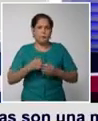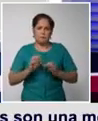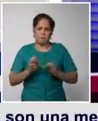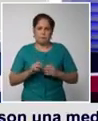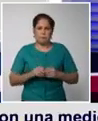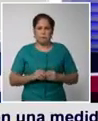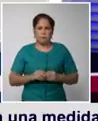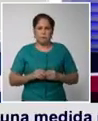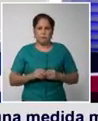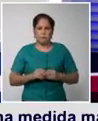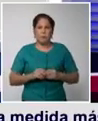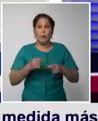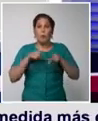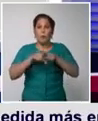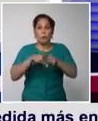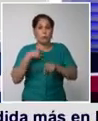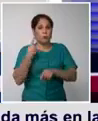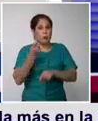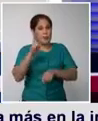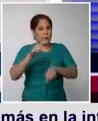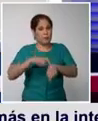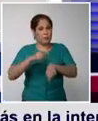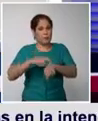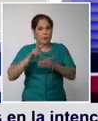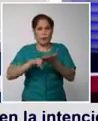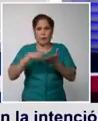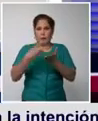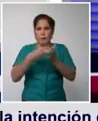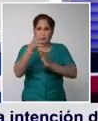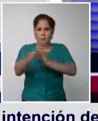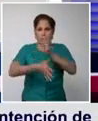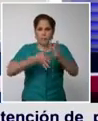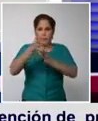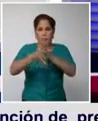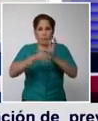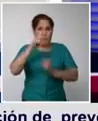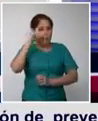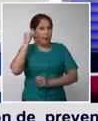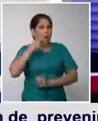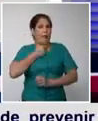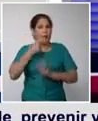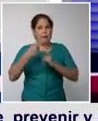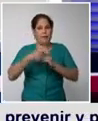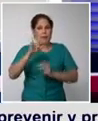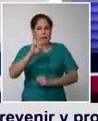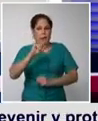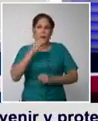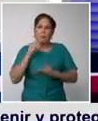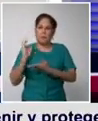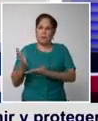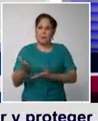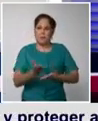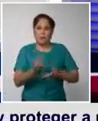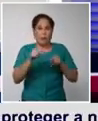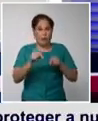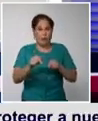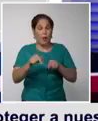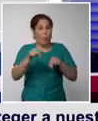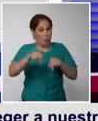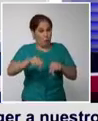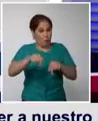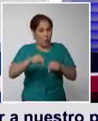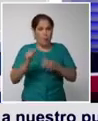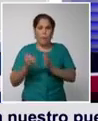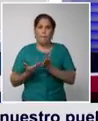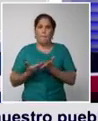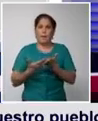país. Nos acompaña en este segundo momento la intérprete de lengua de señas, Eileen Coto, bienvenida, y tengo el gusto hoy de